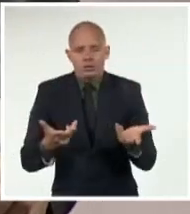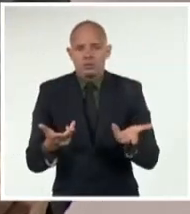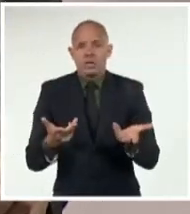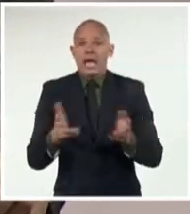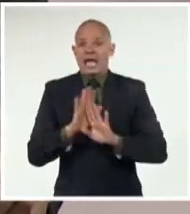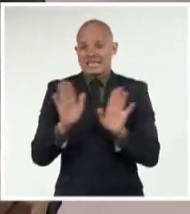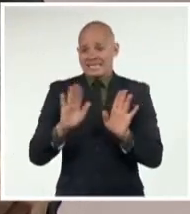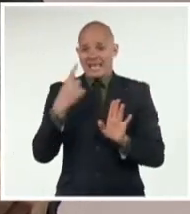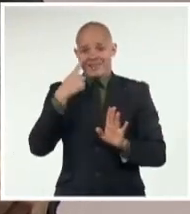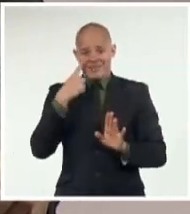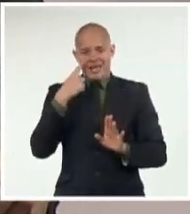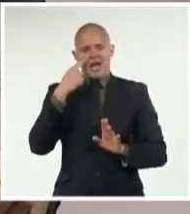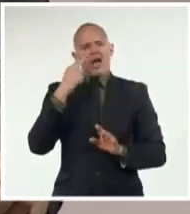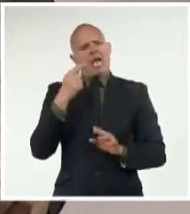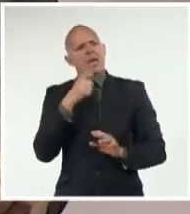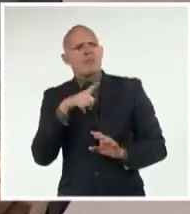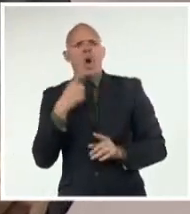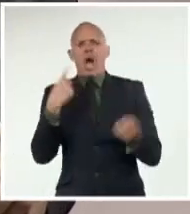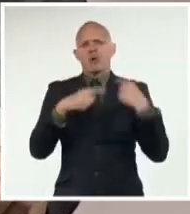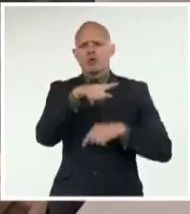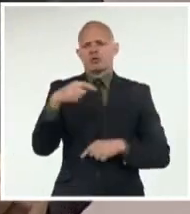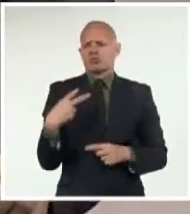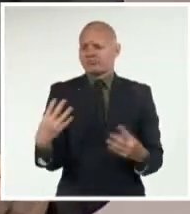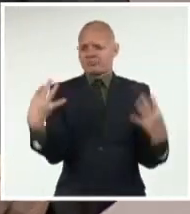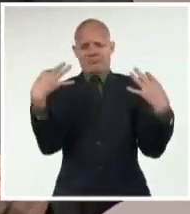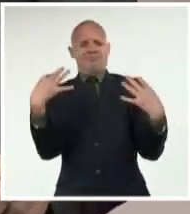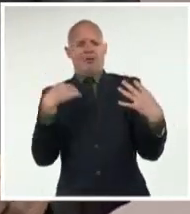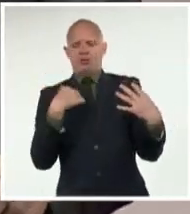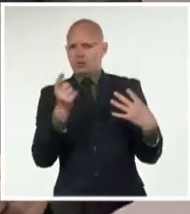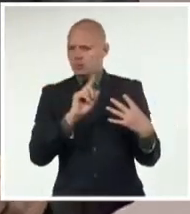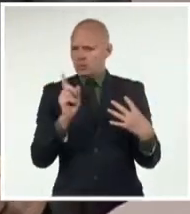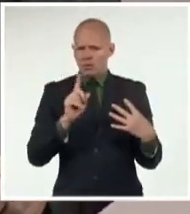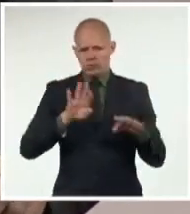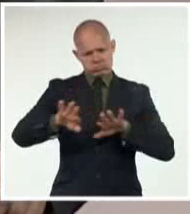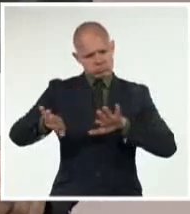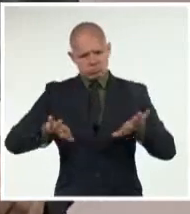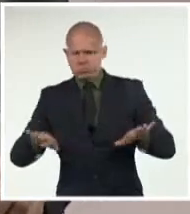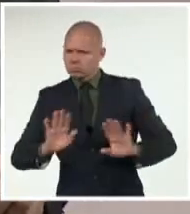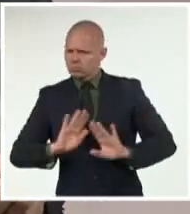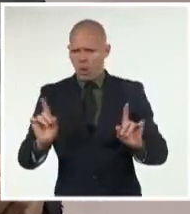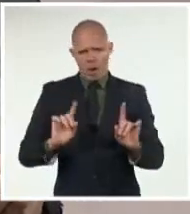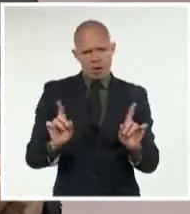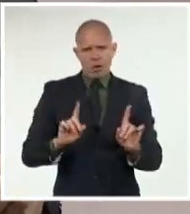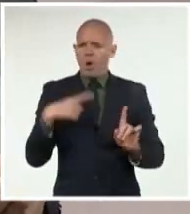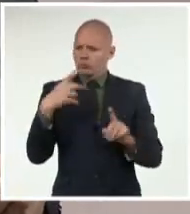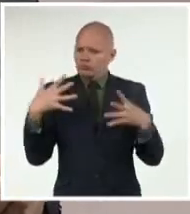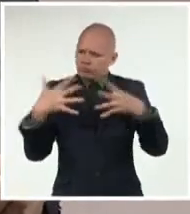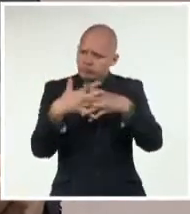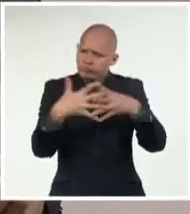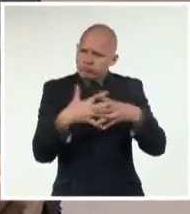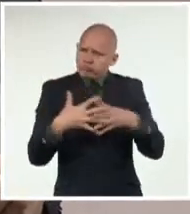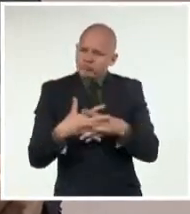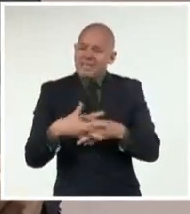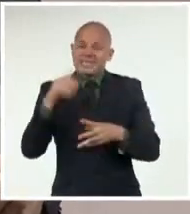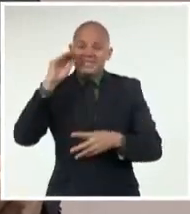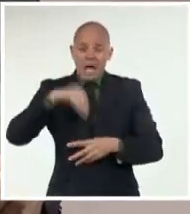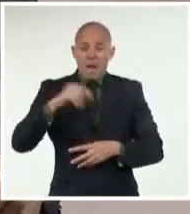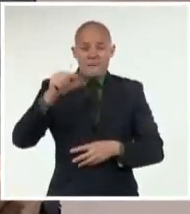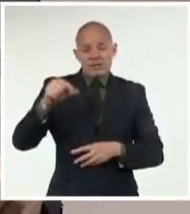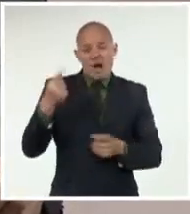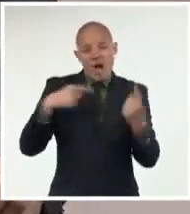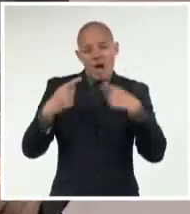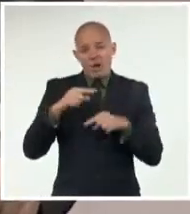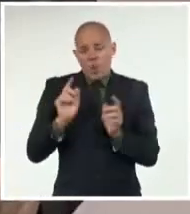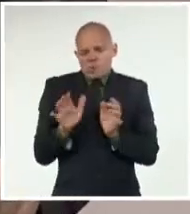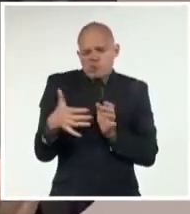Desterremos el personalismo, la división y el sectarismo, prácticas que profundizan las diferencias, exacerban